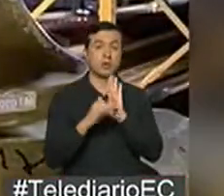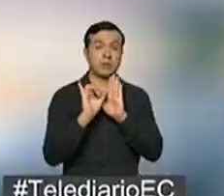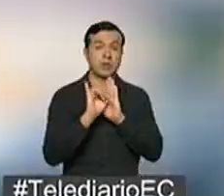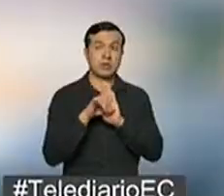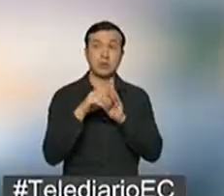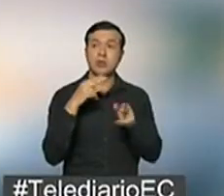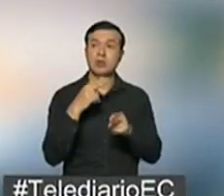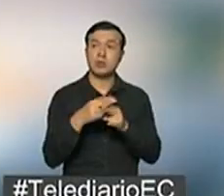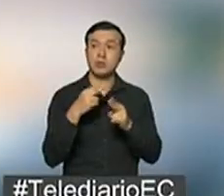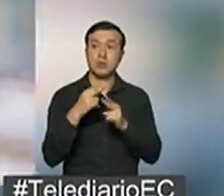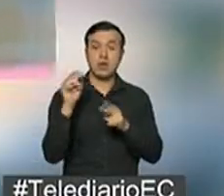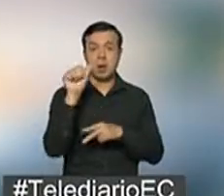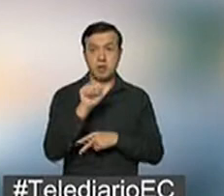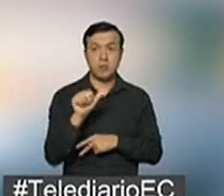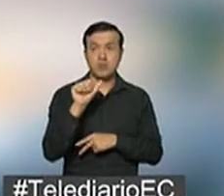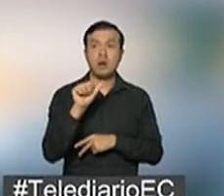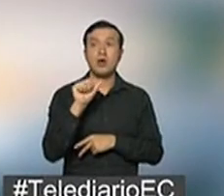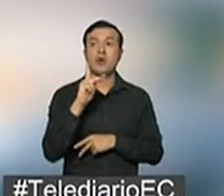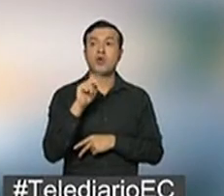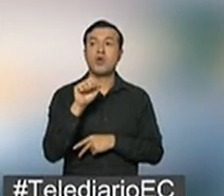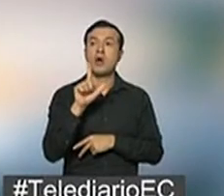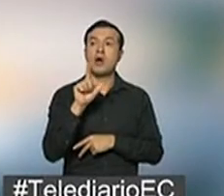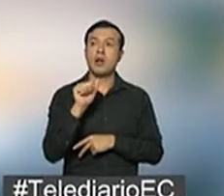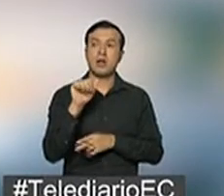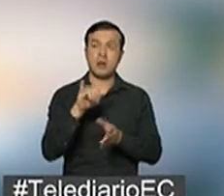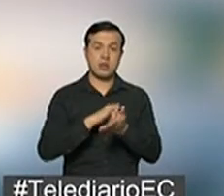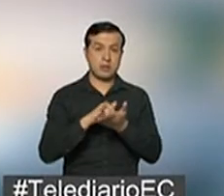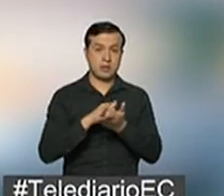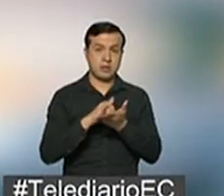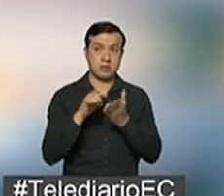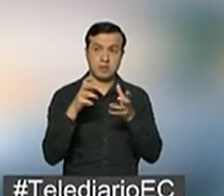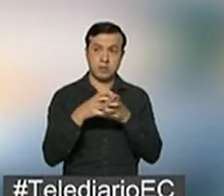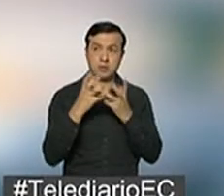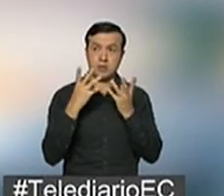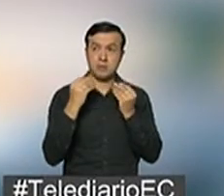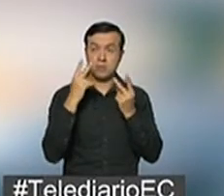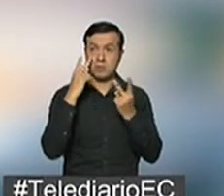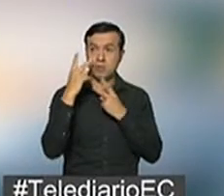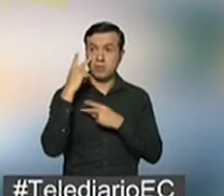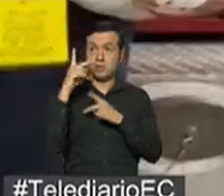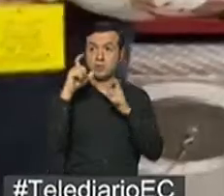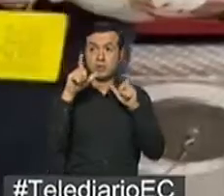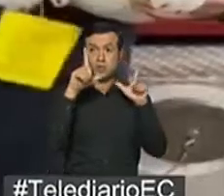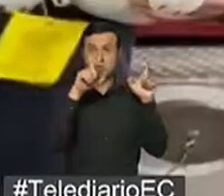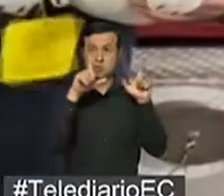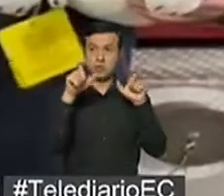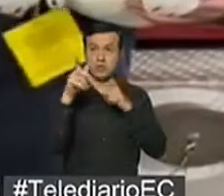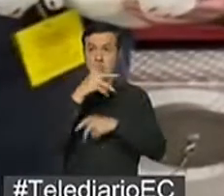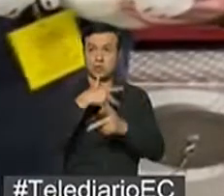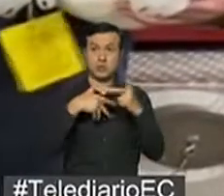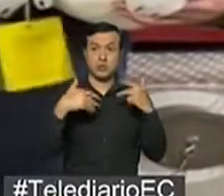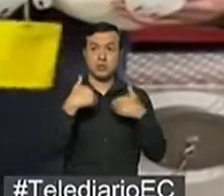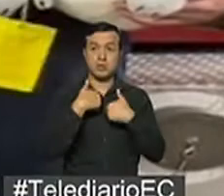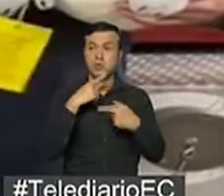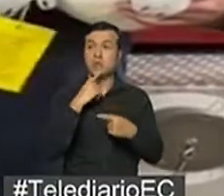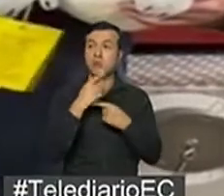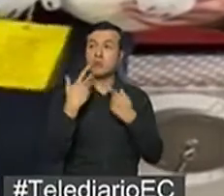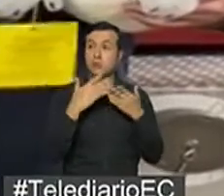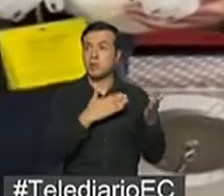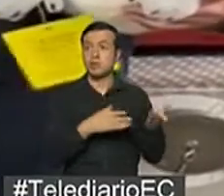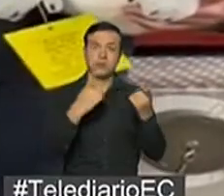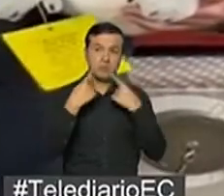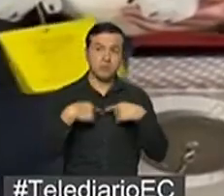llamada arroba koala soft new york city en la que cuelgan imágenes de las personas interactuando con los peluches y